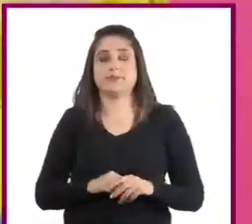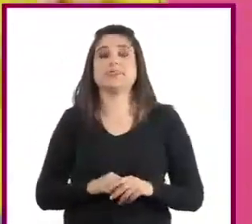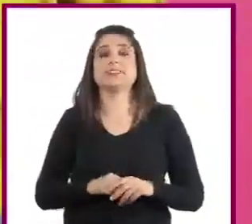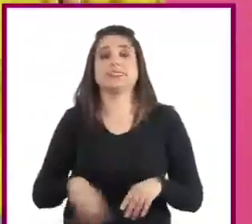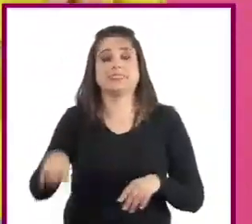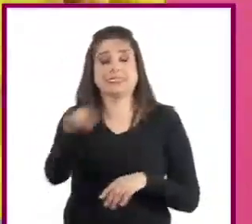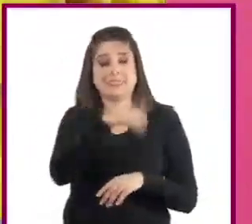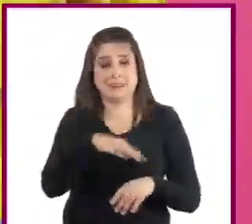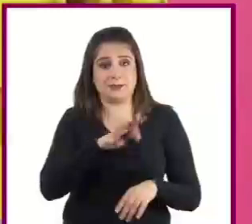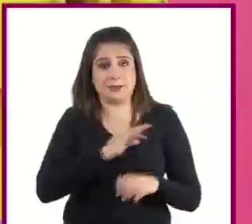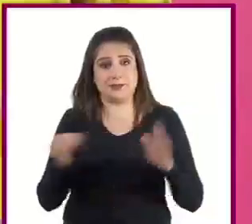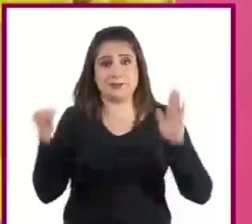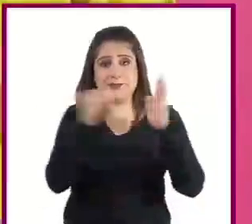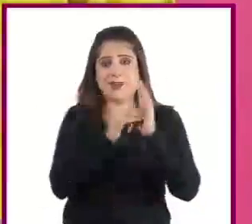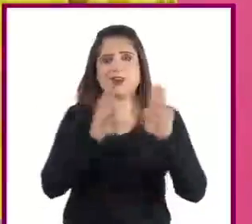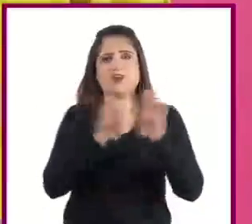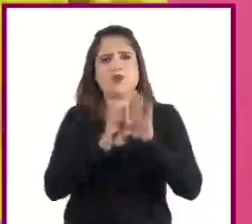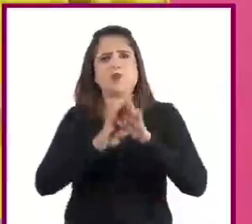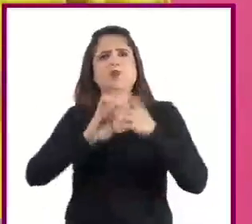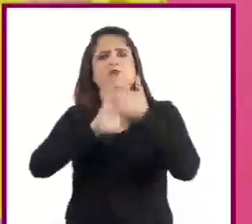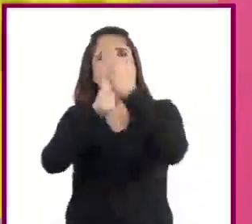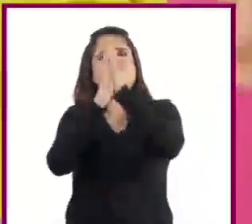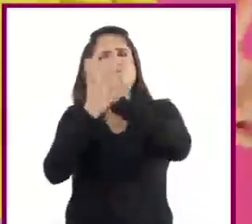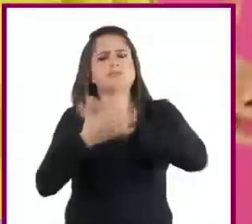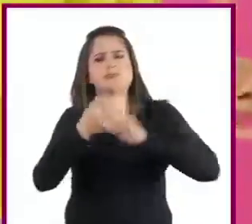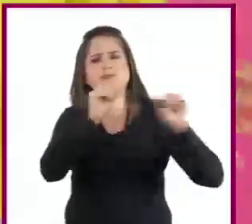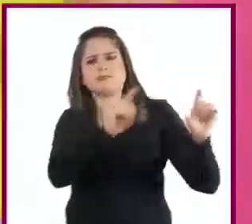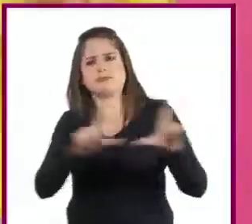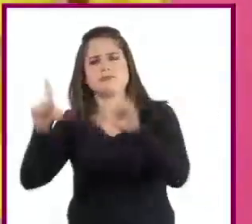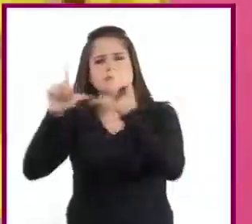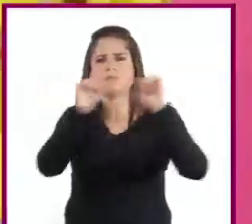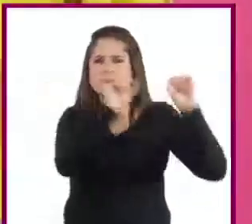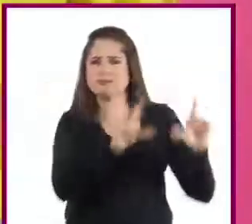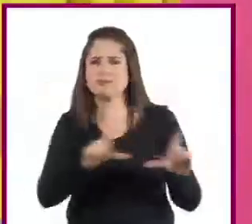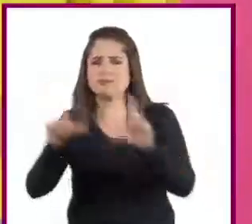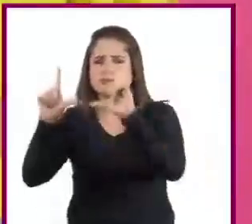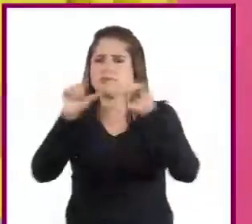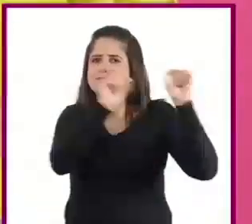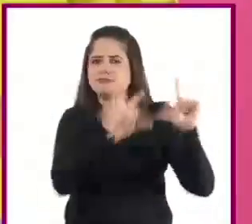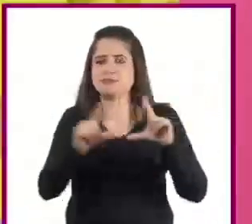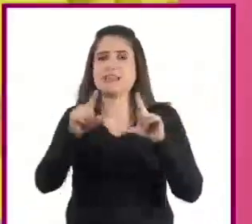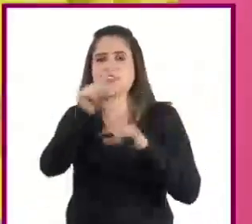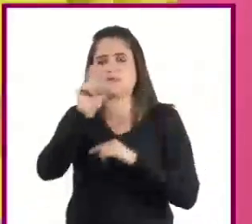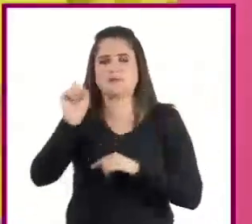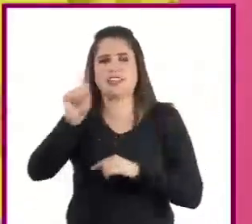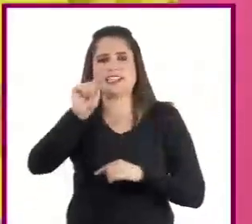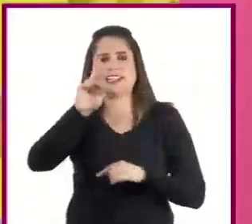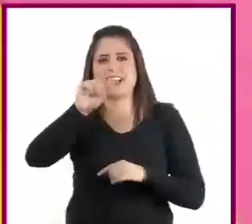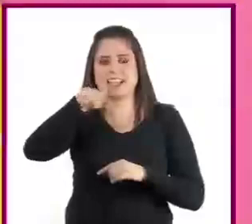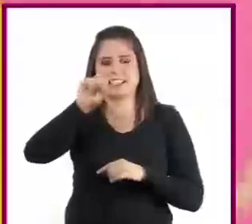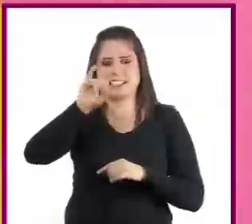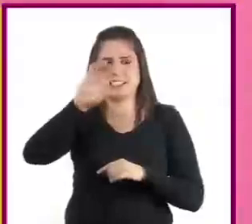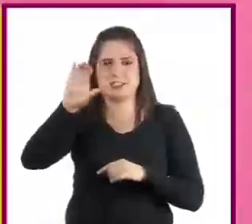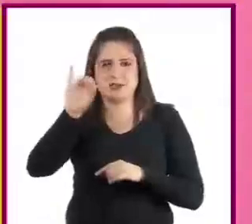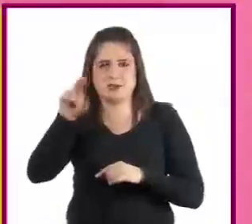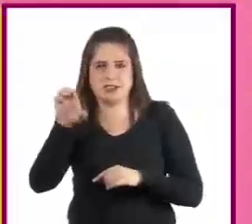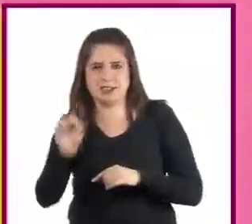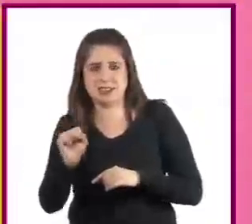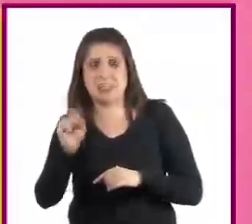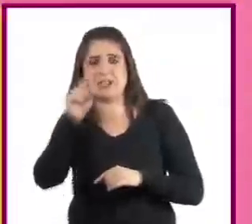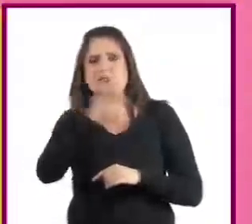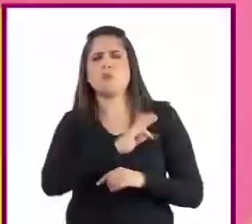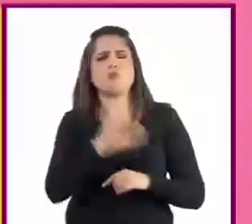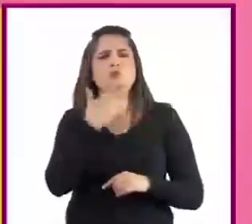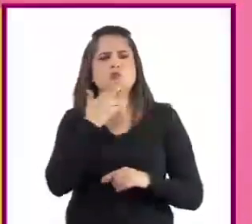Podemos aplicar efectos de transición de una diapositiva a otra, dando clic en la pestaña Transiciones. Se pueden